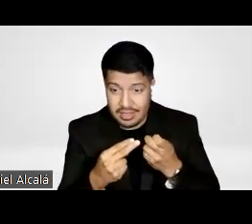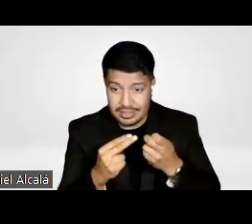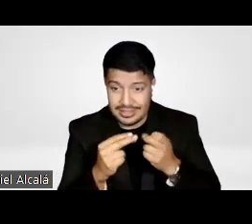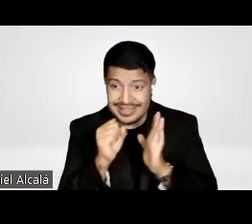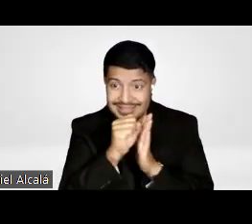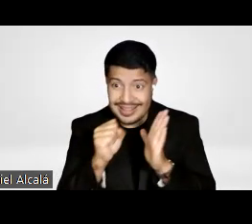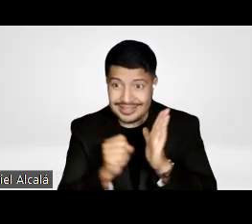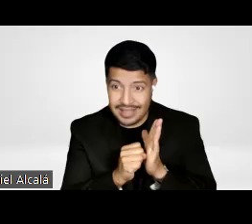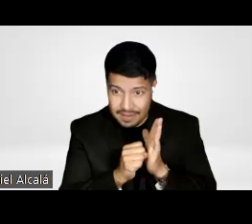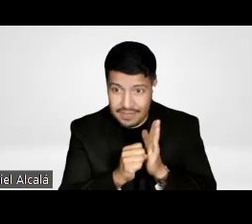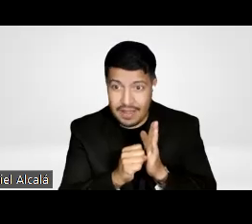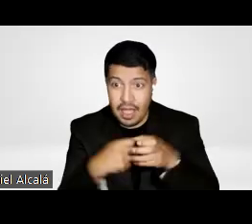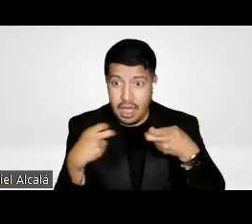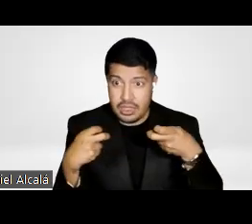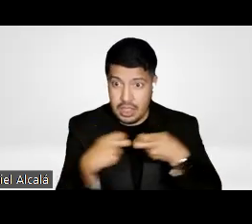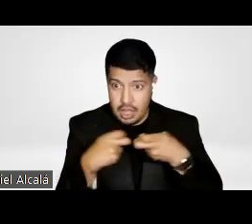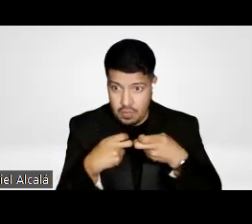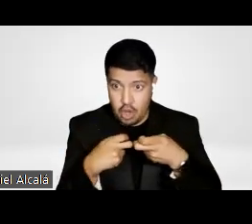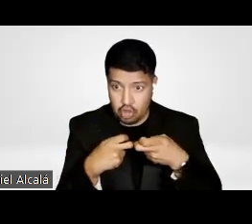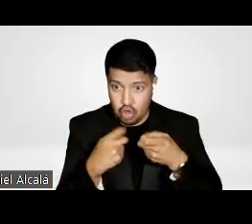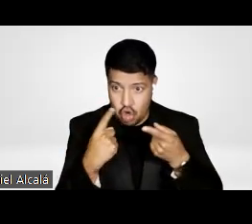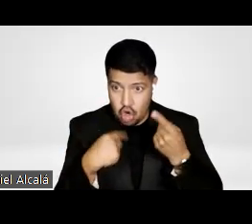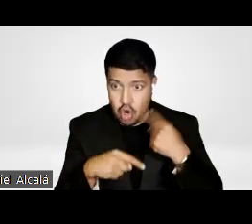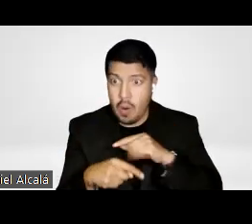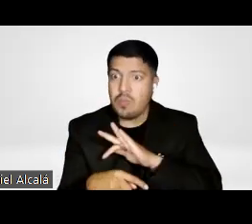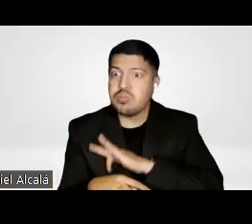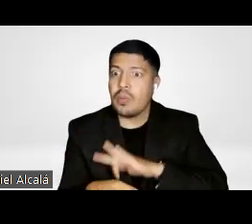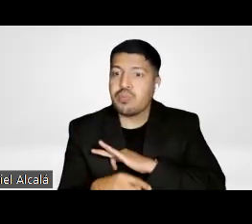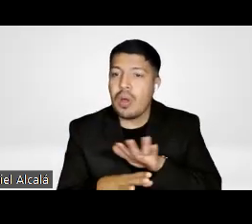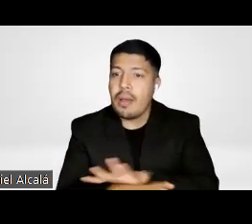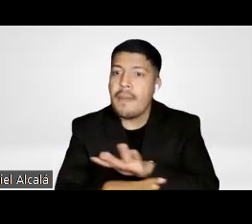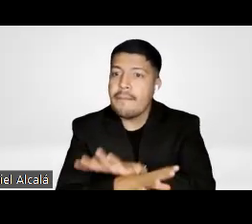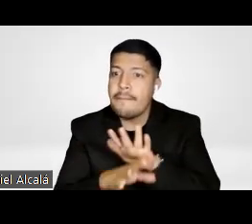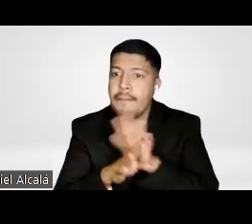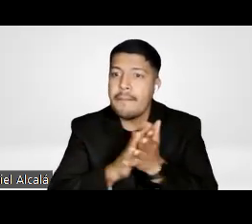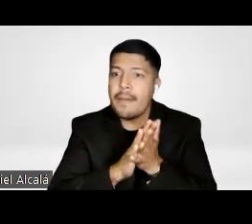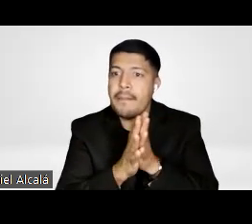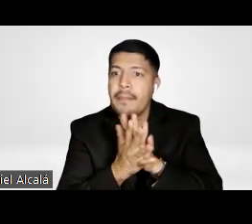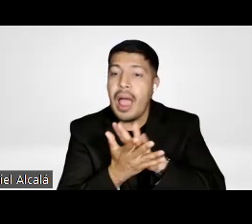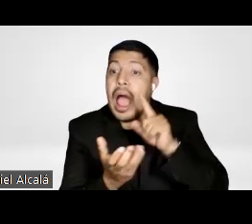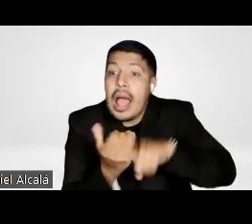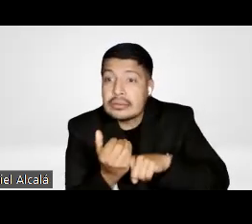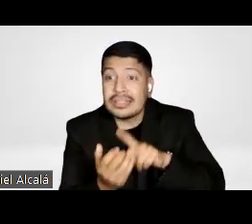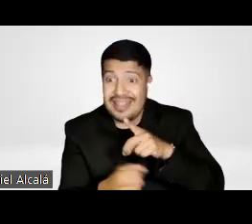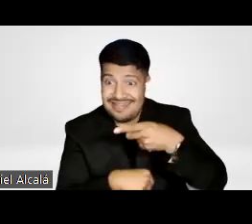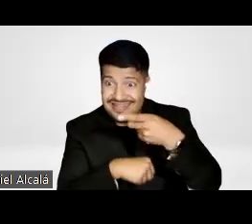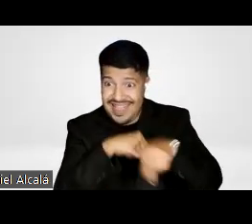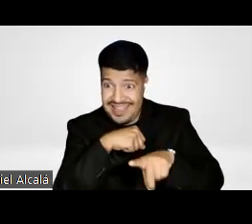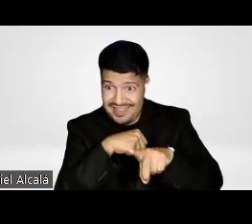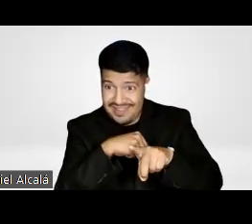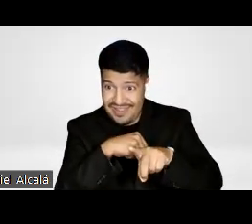cambiar su estructura y su función en base a la experiencia para adaptarse ante el daño que haya sufrido. ¿Por qué pongo en rojo